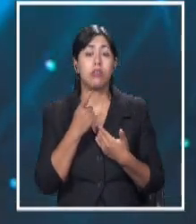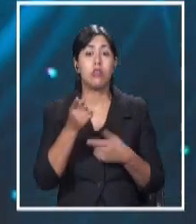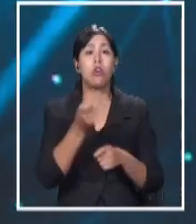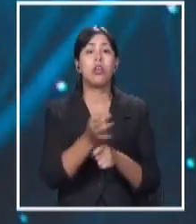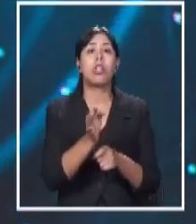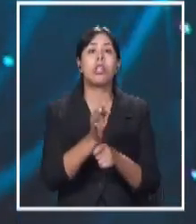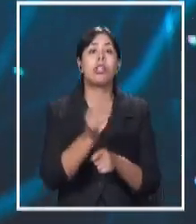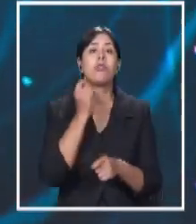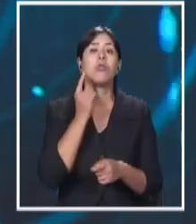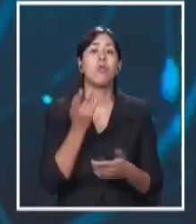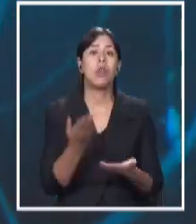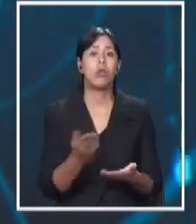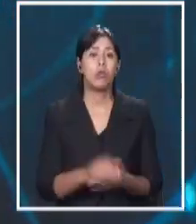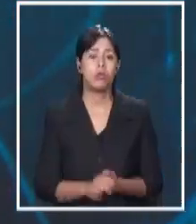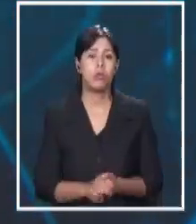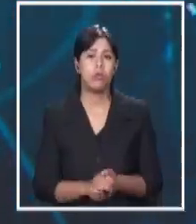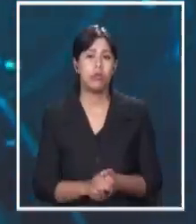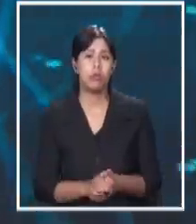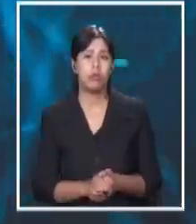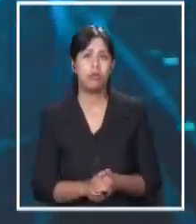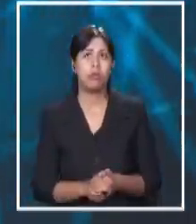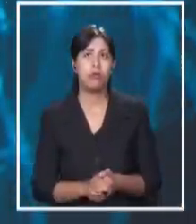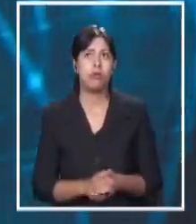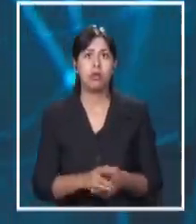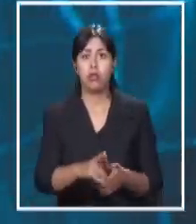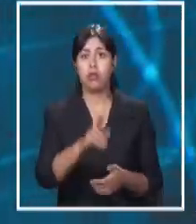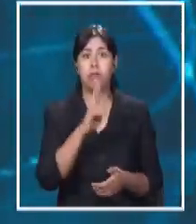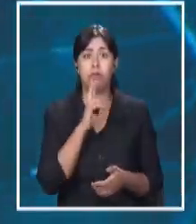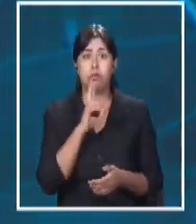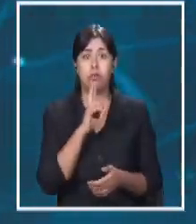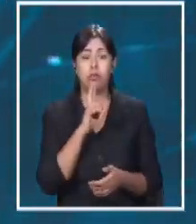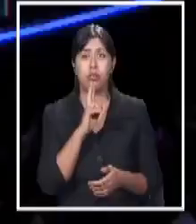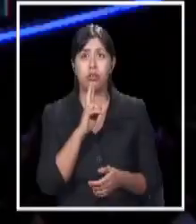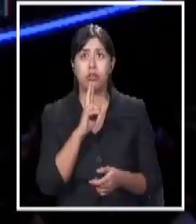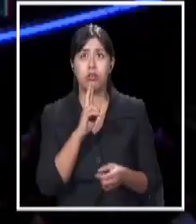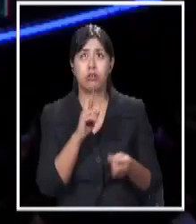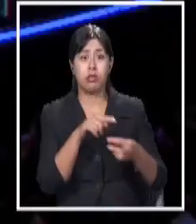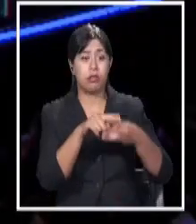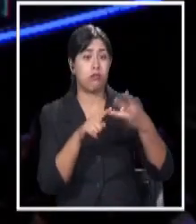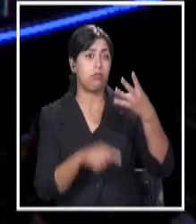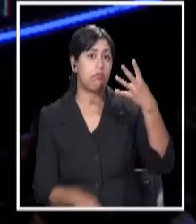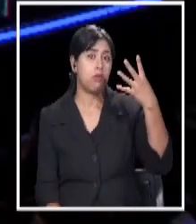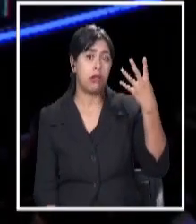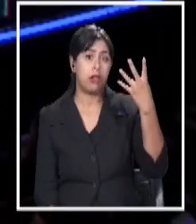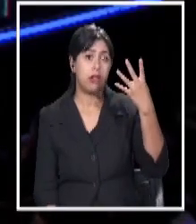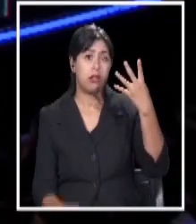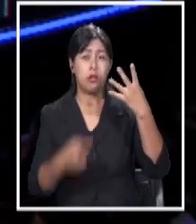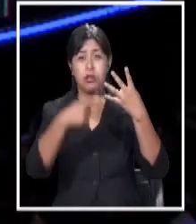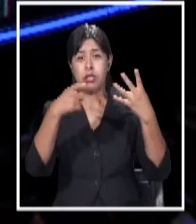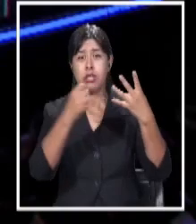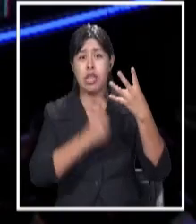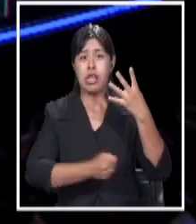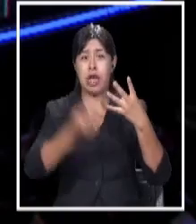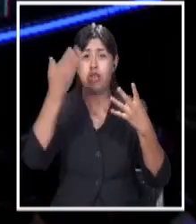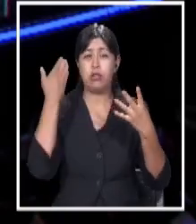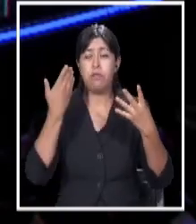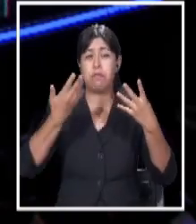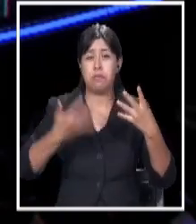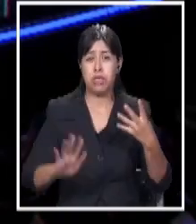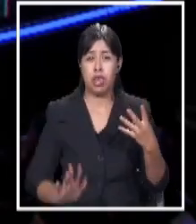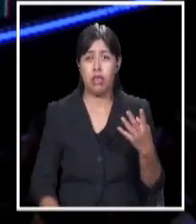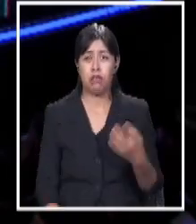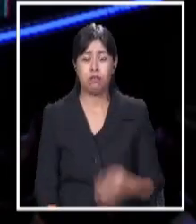tú? ¿Sí? Y la respuesta es una de 3 o 4 que se desarrollaron hace más de 100 años.